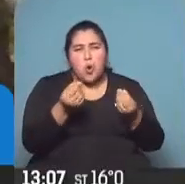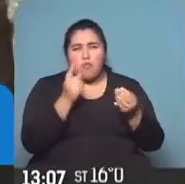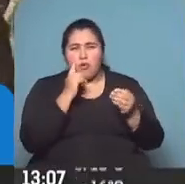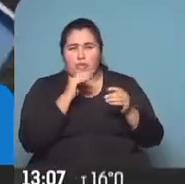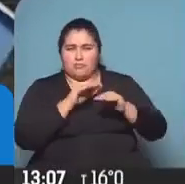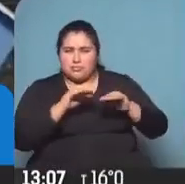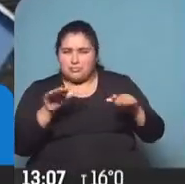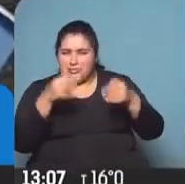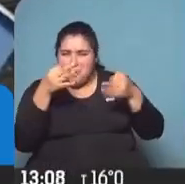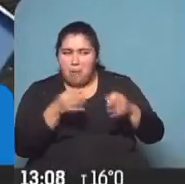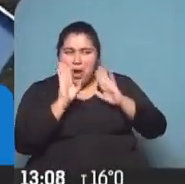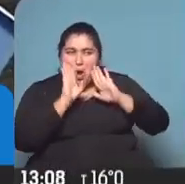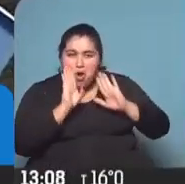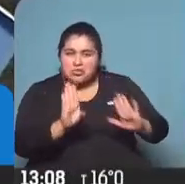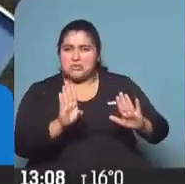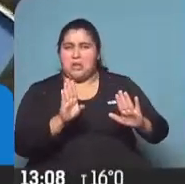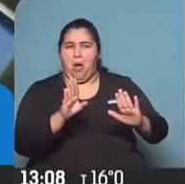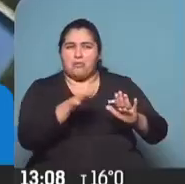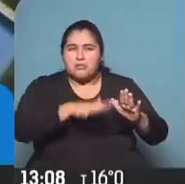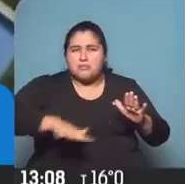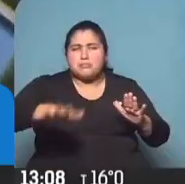se está desplegando